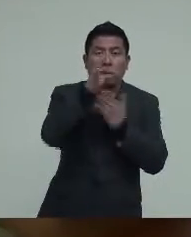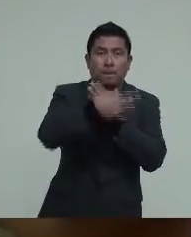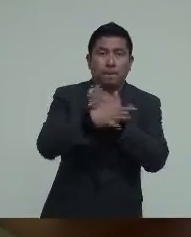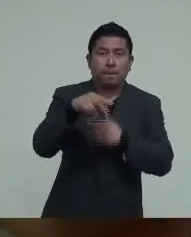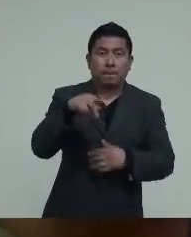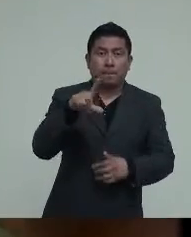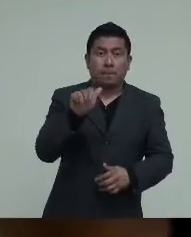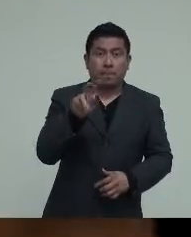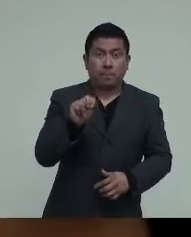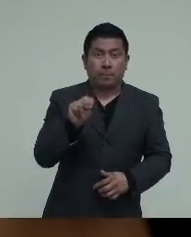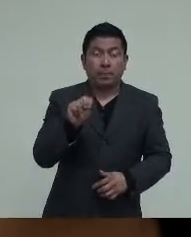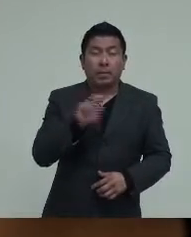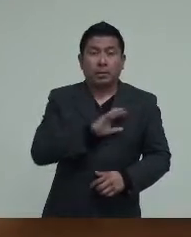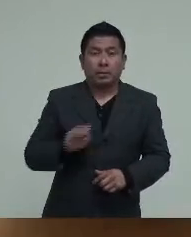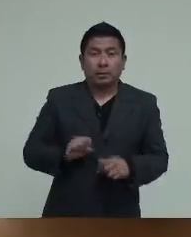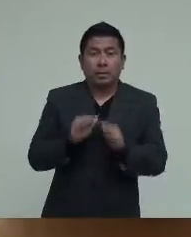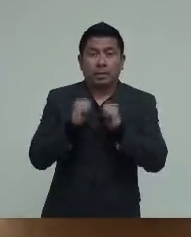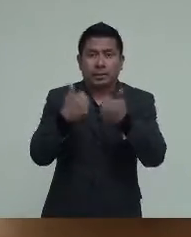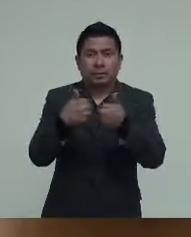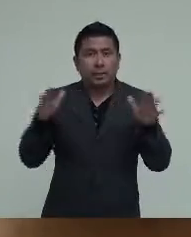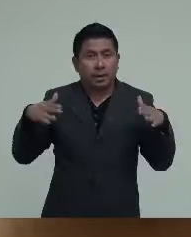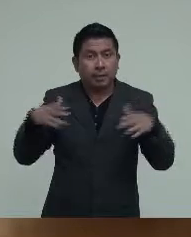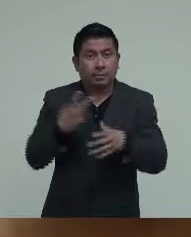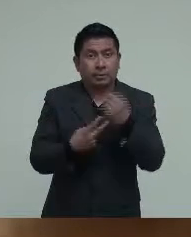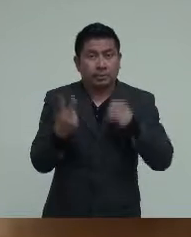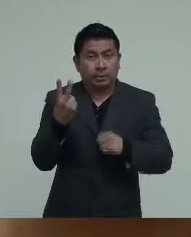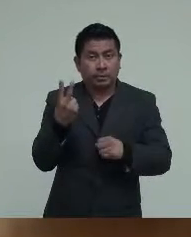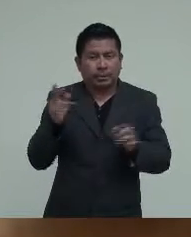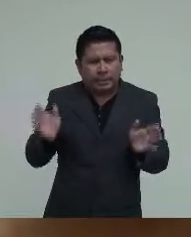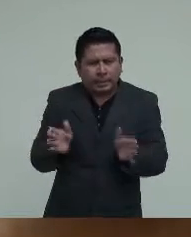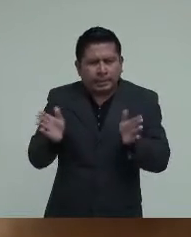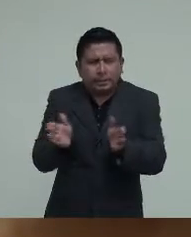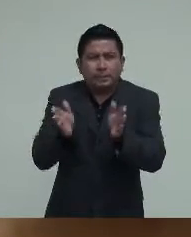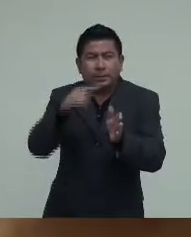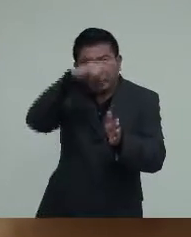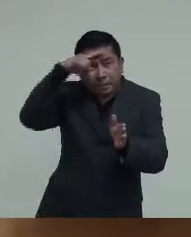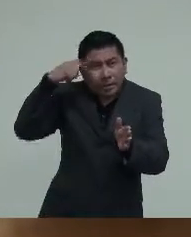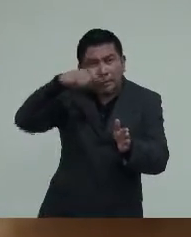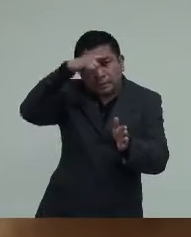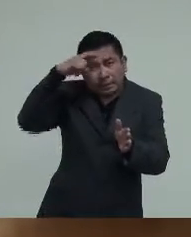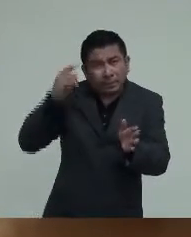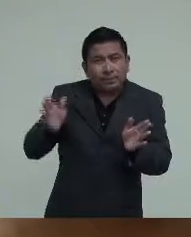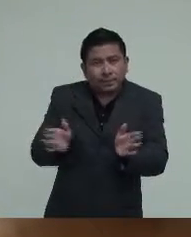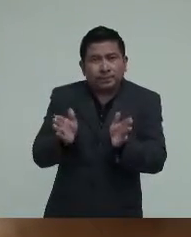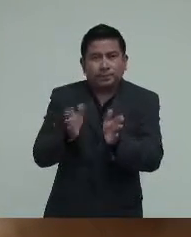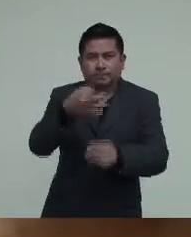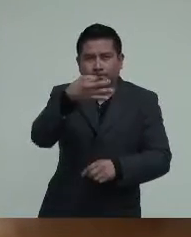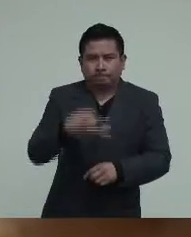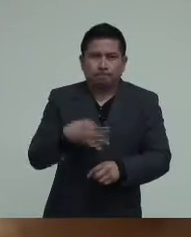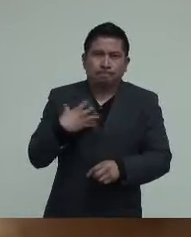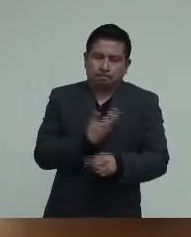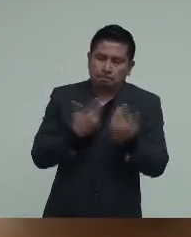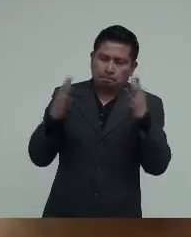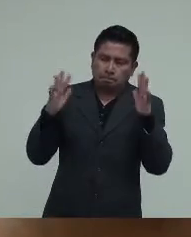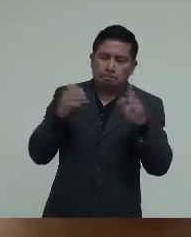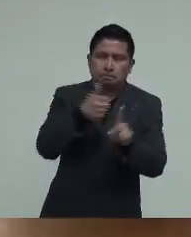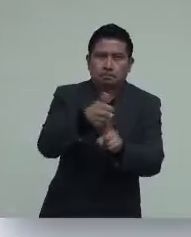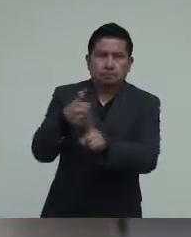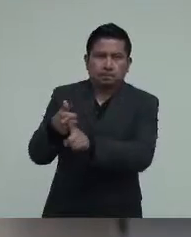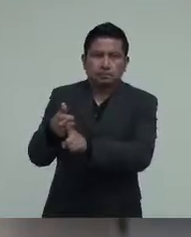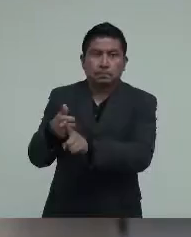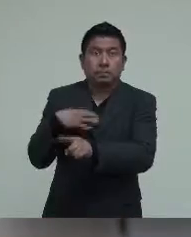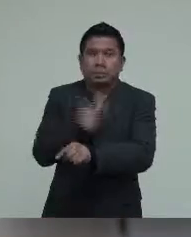El Salvador y la Asociación Los Angelitos están haciendo un esfuerzo que es un esfuerzo, digamos, digno de